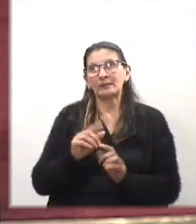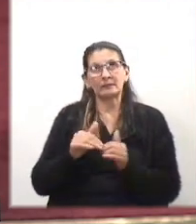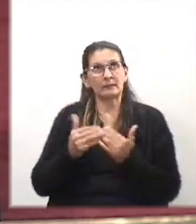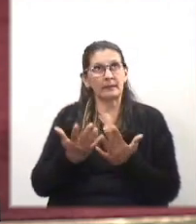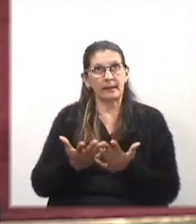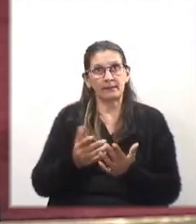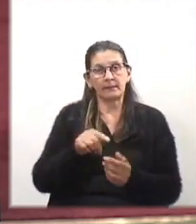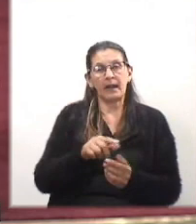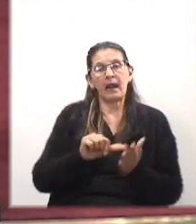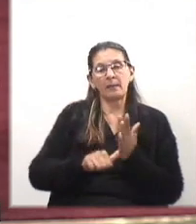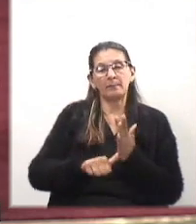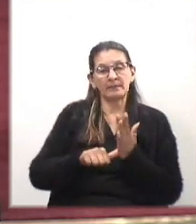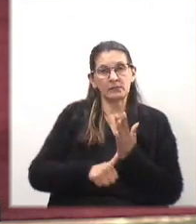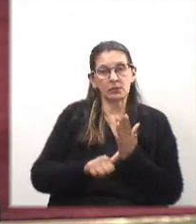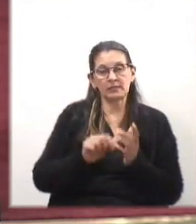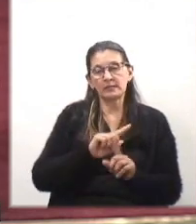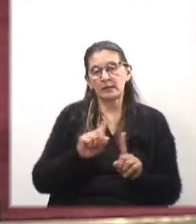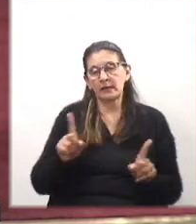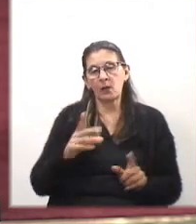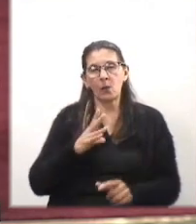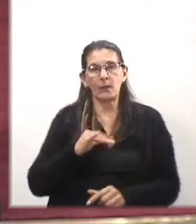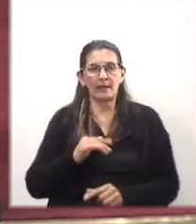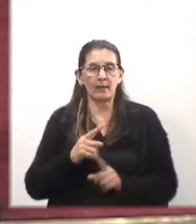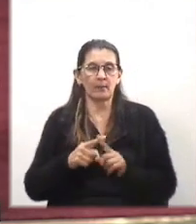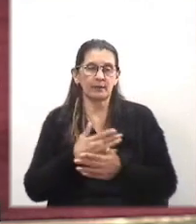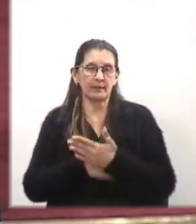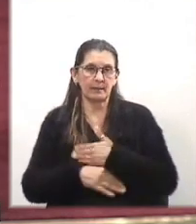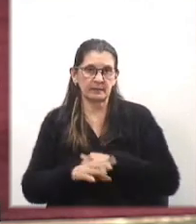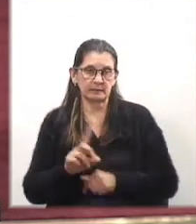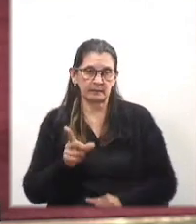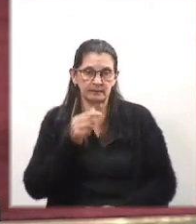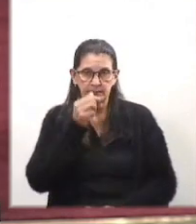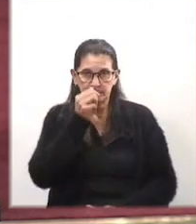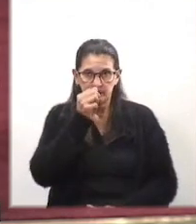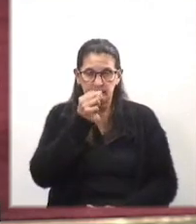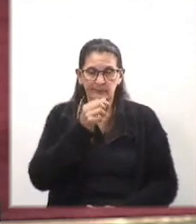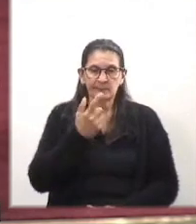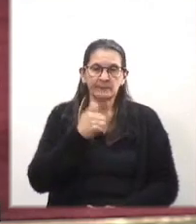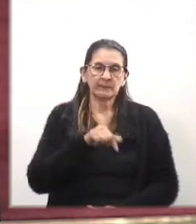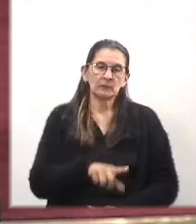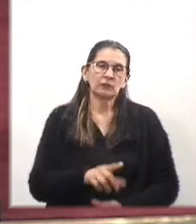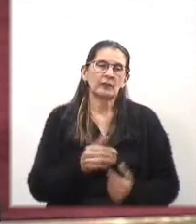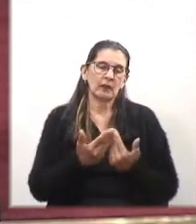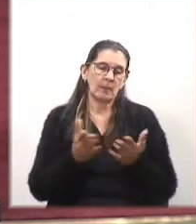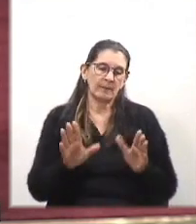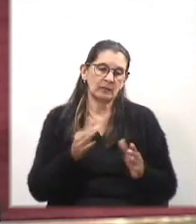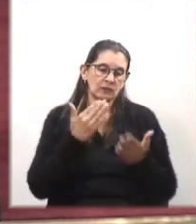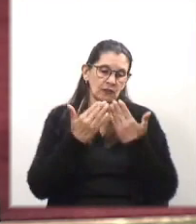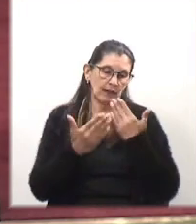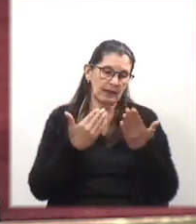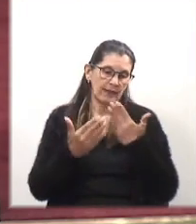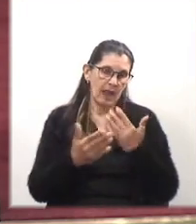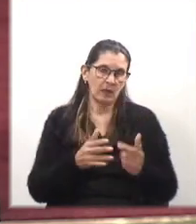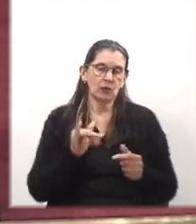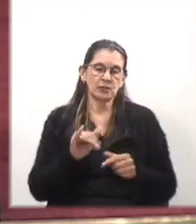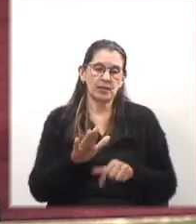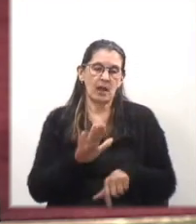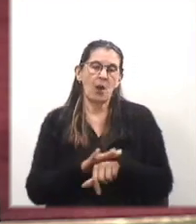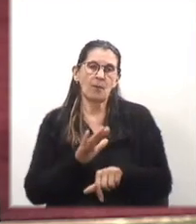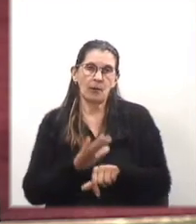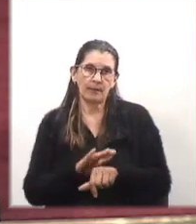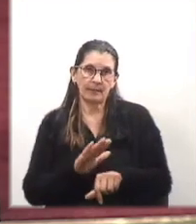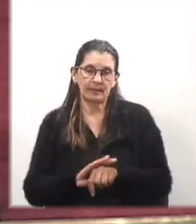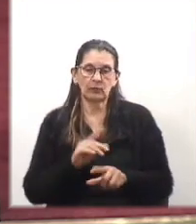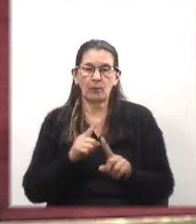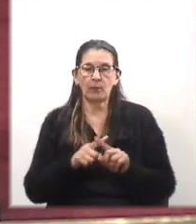gravaría a las pensiones ni a las jubilaciones por incapacidad. Desde el comienzo del diálogo y en las instancias